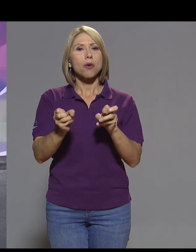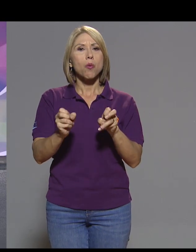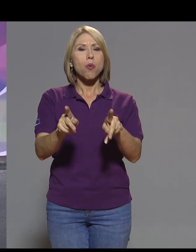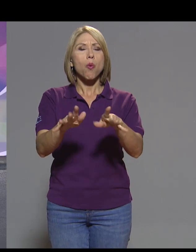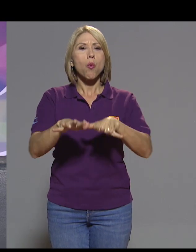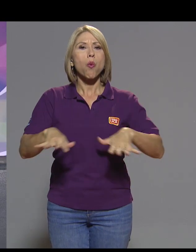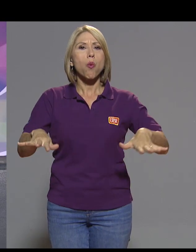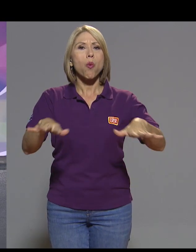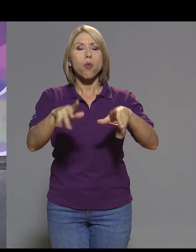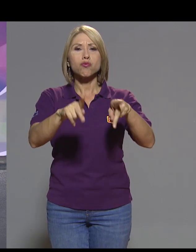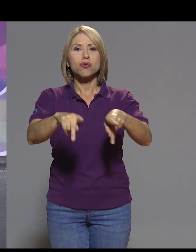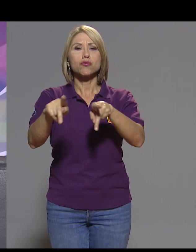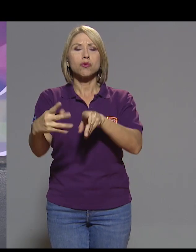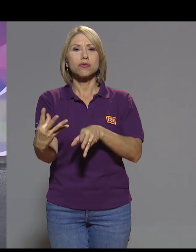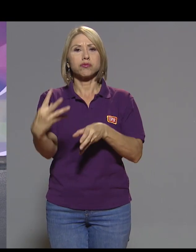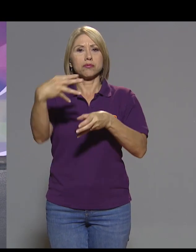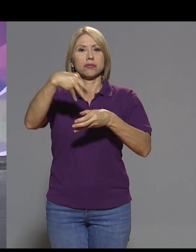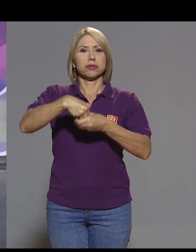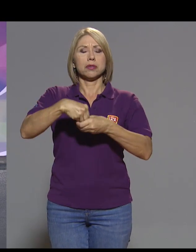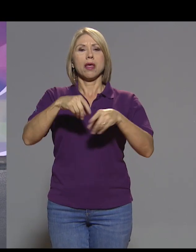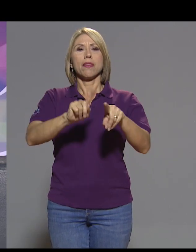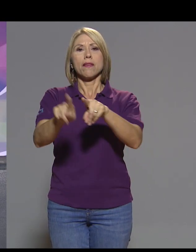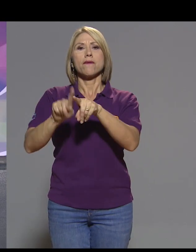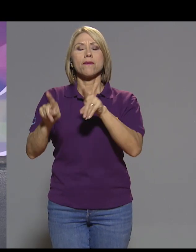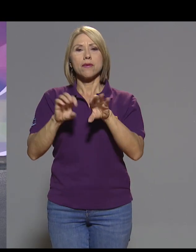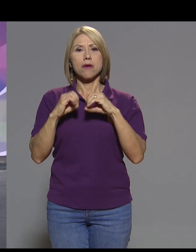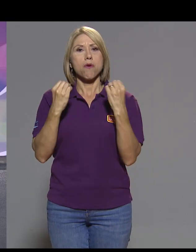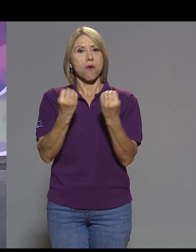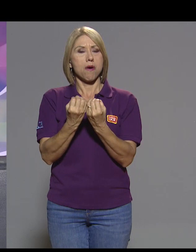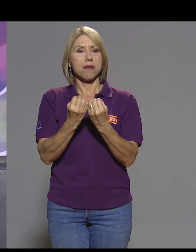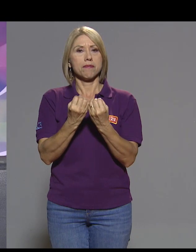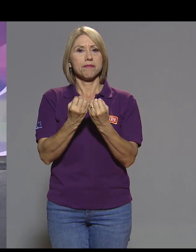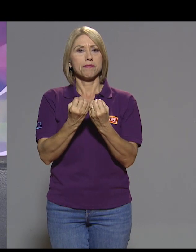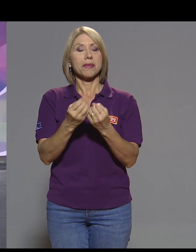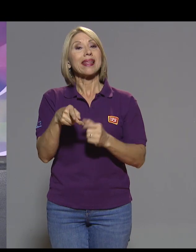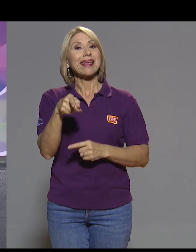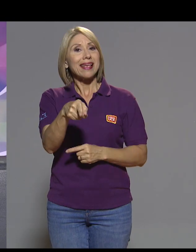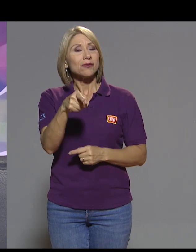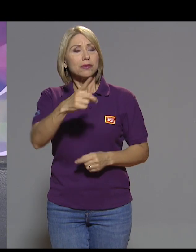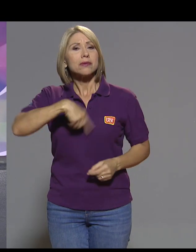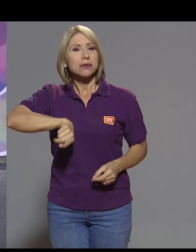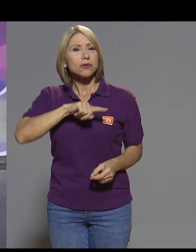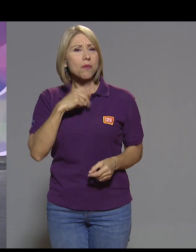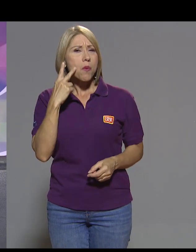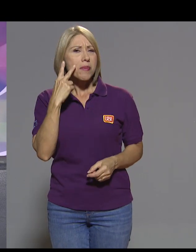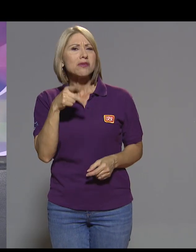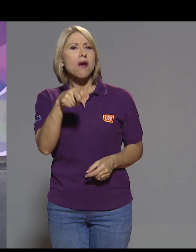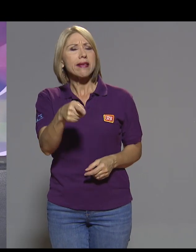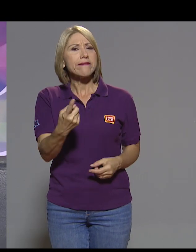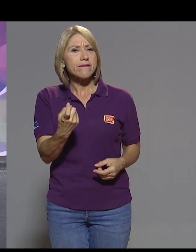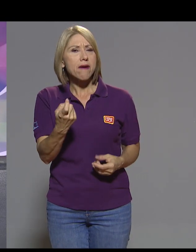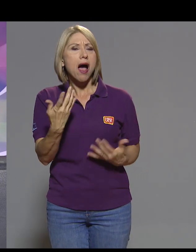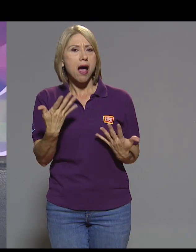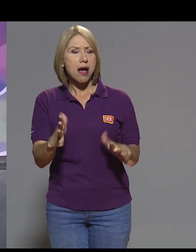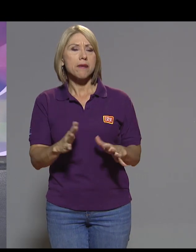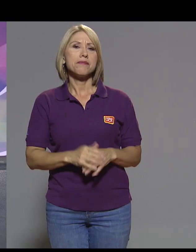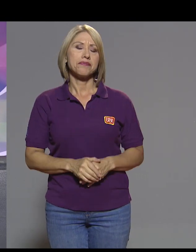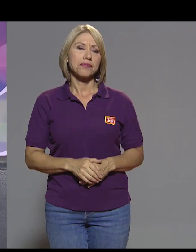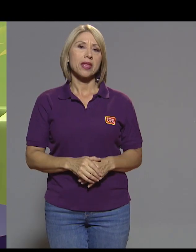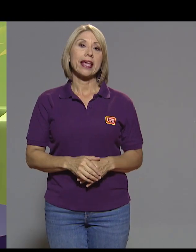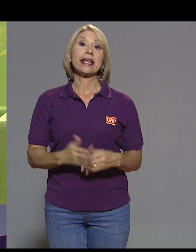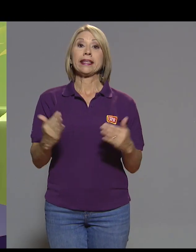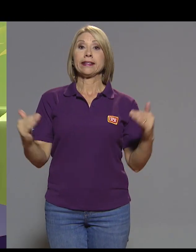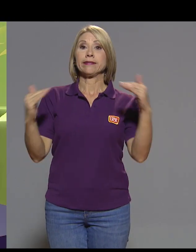e inclusivos en diferentes organizaciones que tal vez es lo que hemos visto que falta todavía verdad